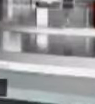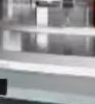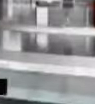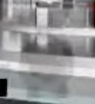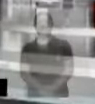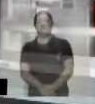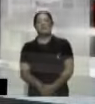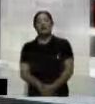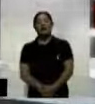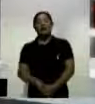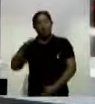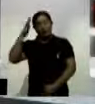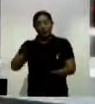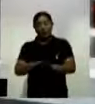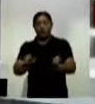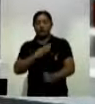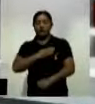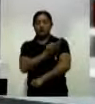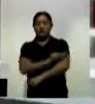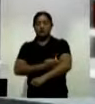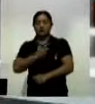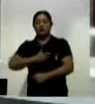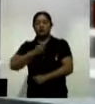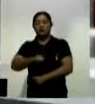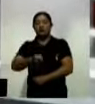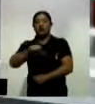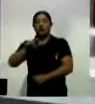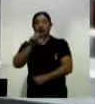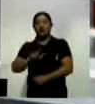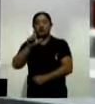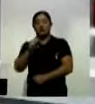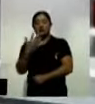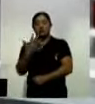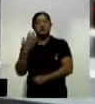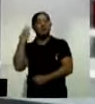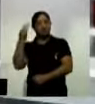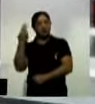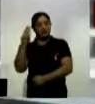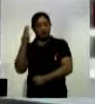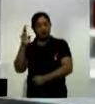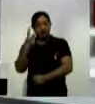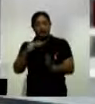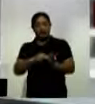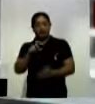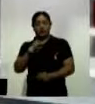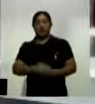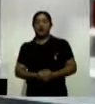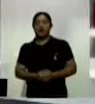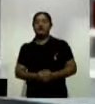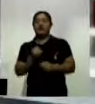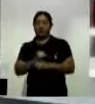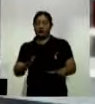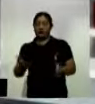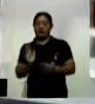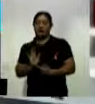Hola, ¿qué tal, auditorio? ¿Cómo están? Muy buenas tardes, es un gusto saludarle. Hoy es lunes 25 de mayo del 2020 y esta es la información que le